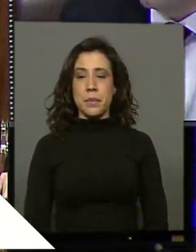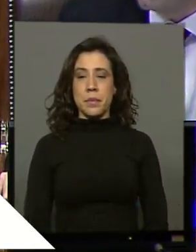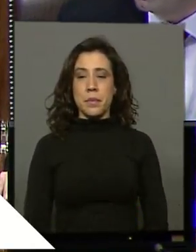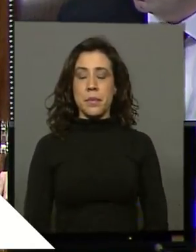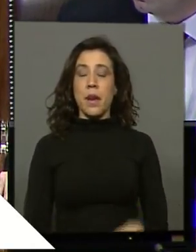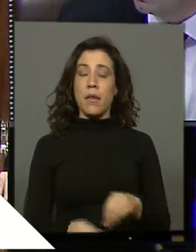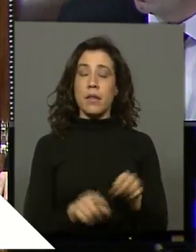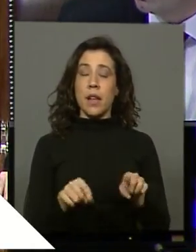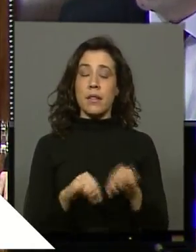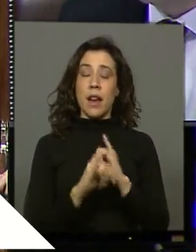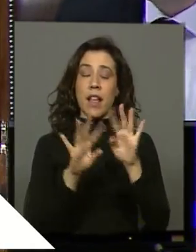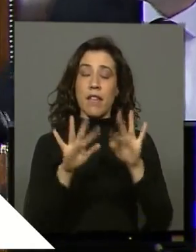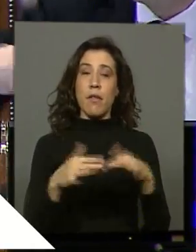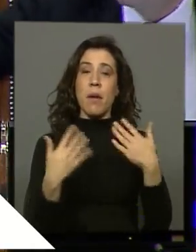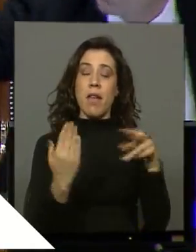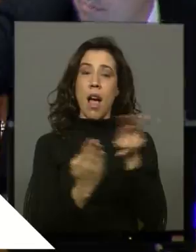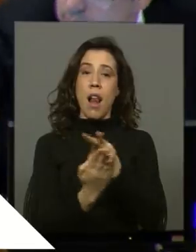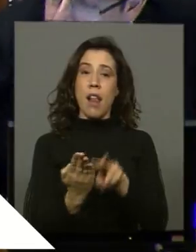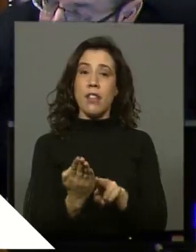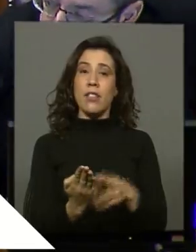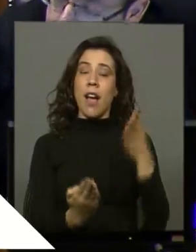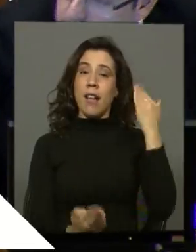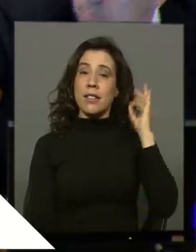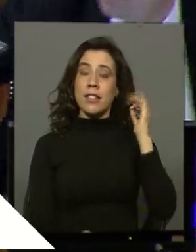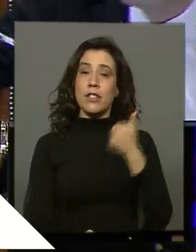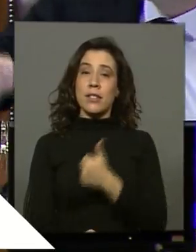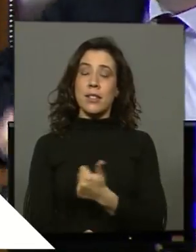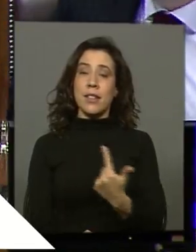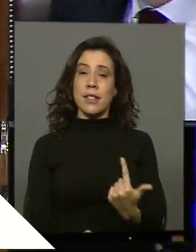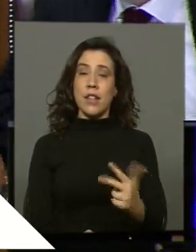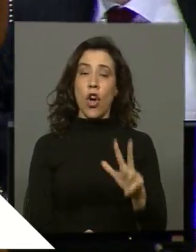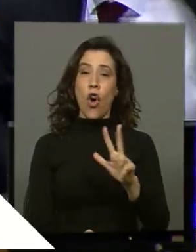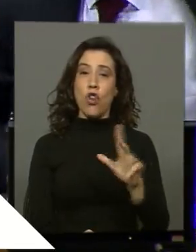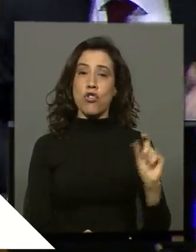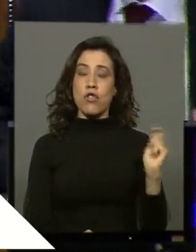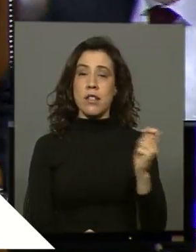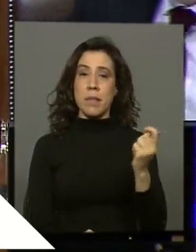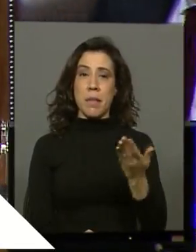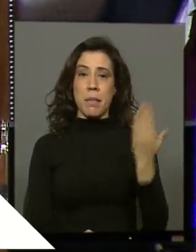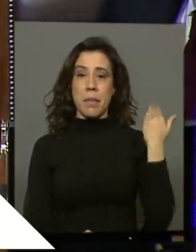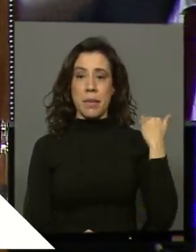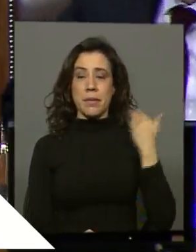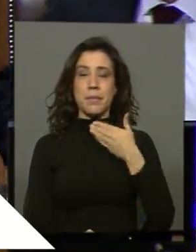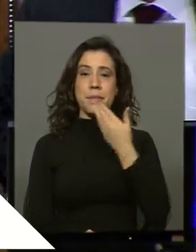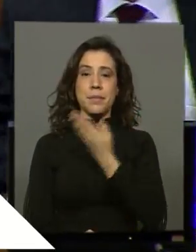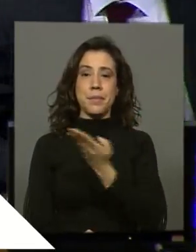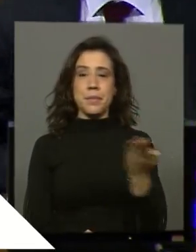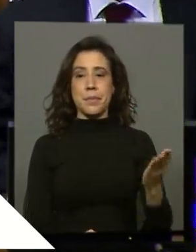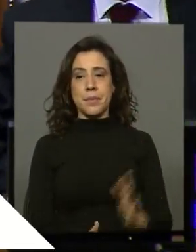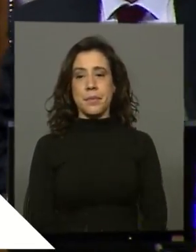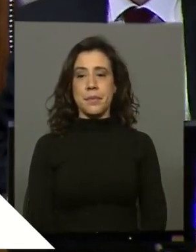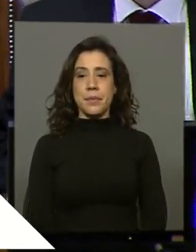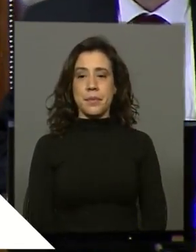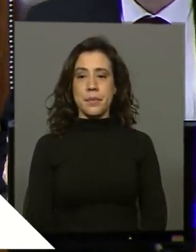sala que su informe se rindió en la sesión 67 del 8 de septiembre del pasado ofrezco la palabra